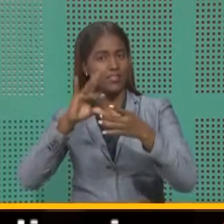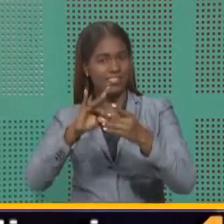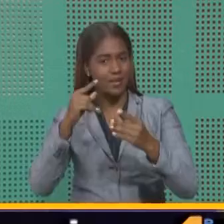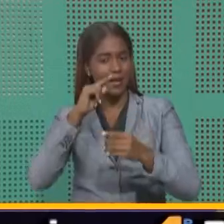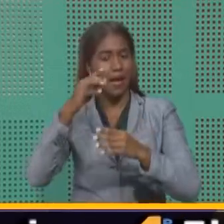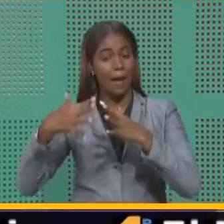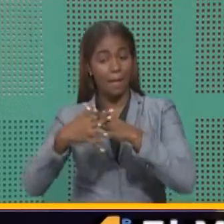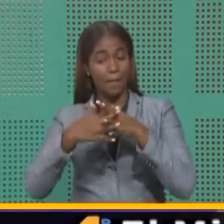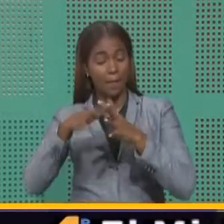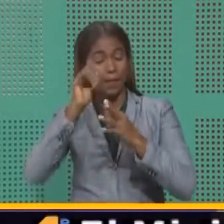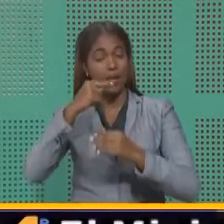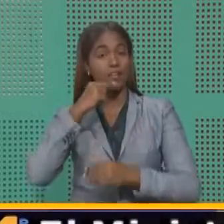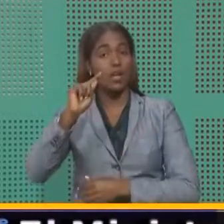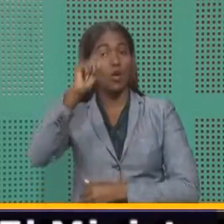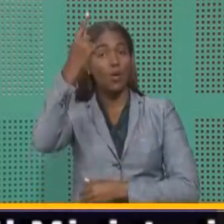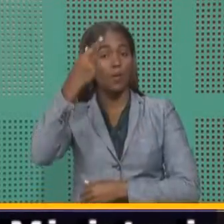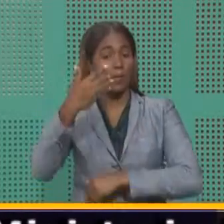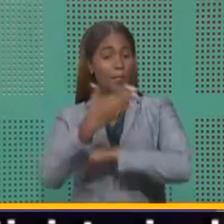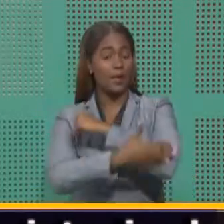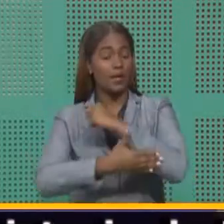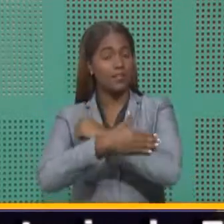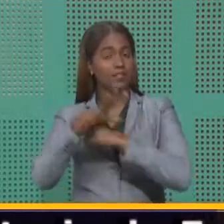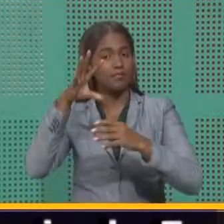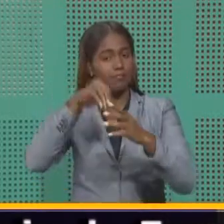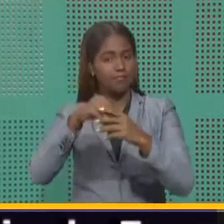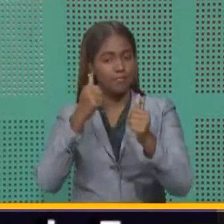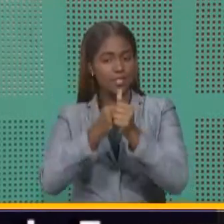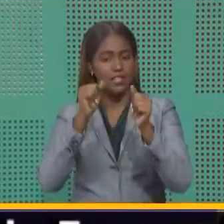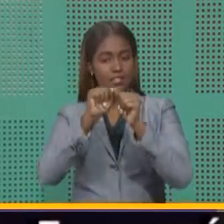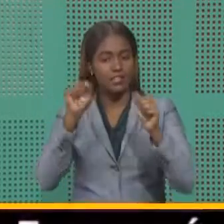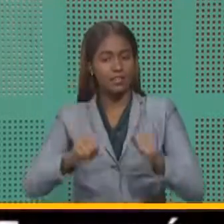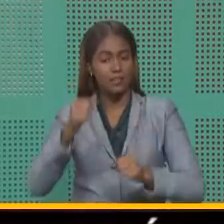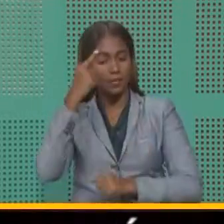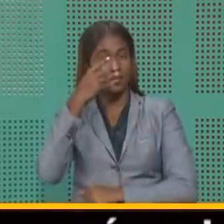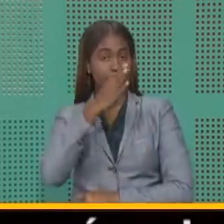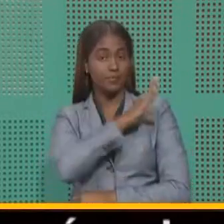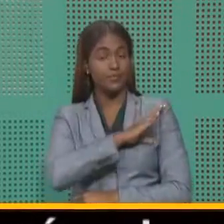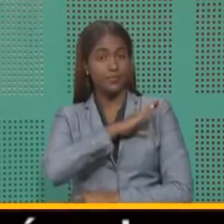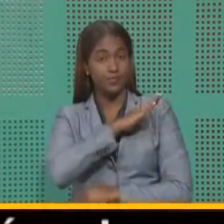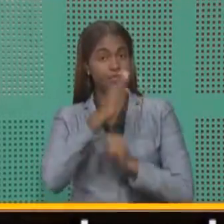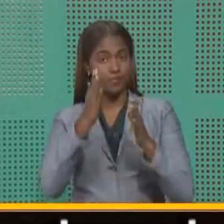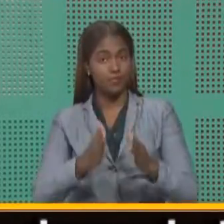primeros países en américa latina en tener articulado su sistema de cualificaciones